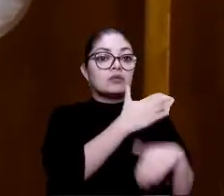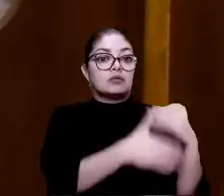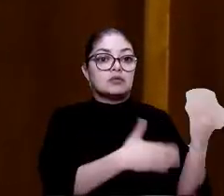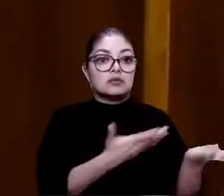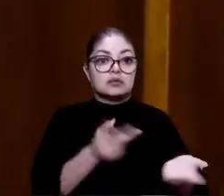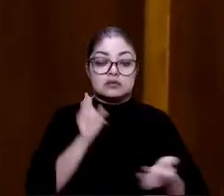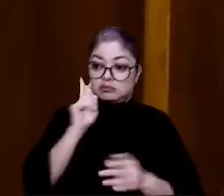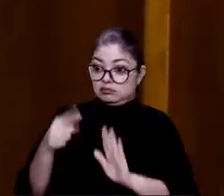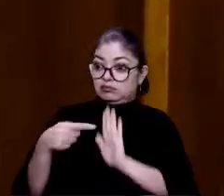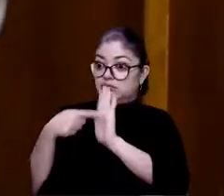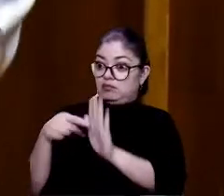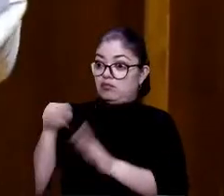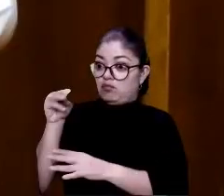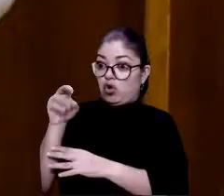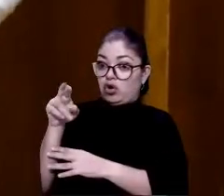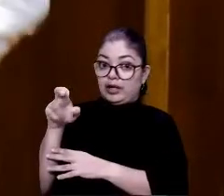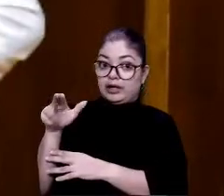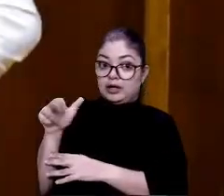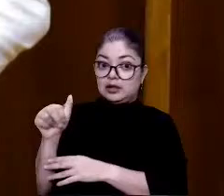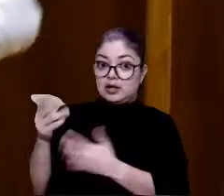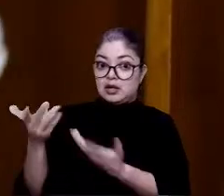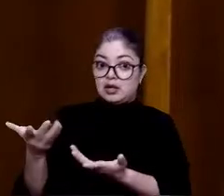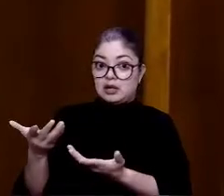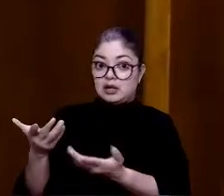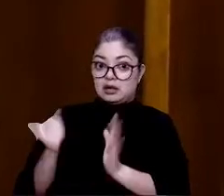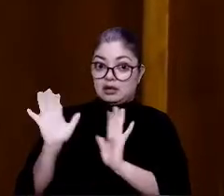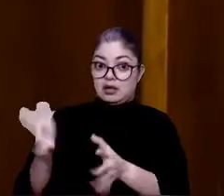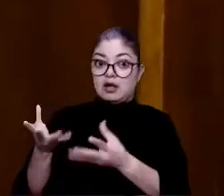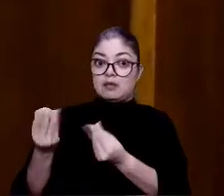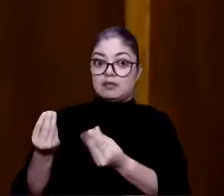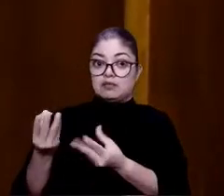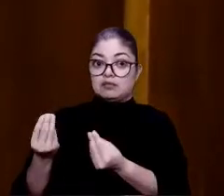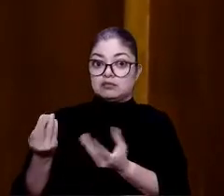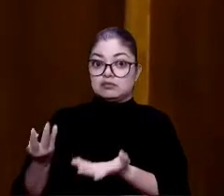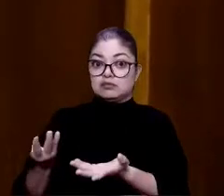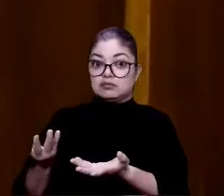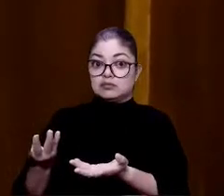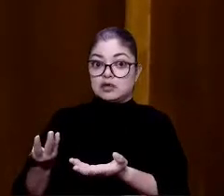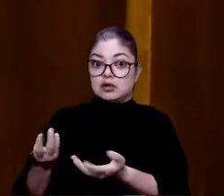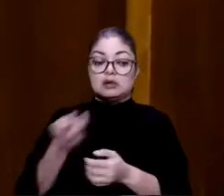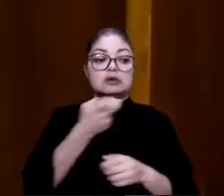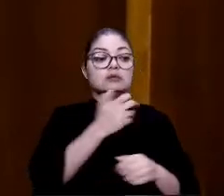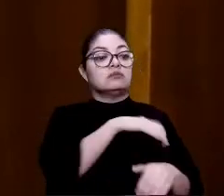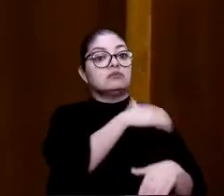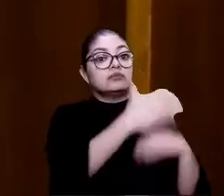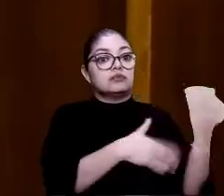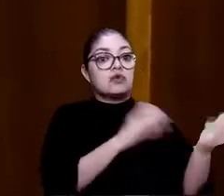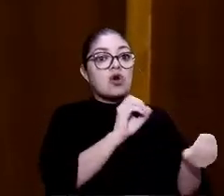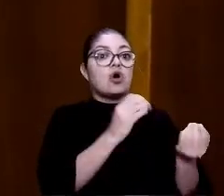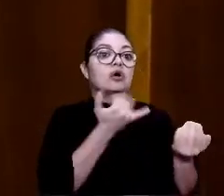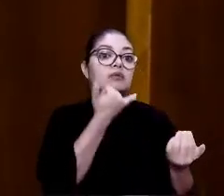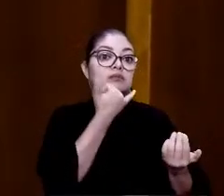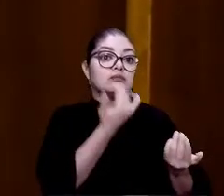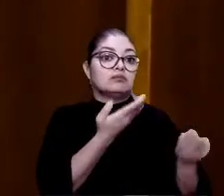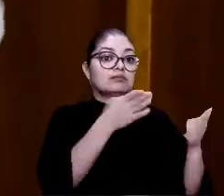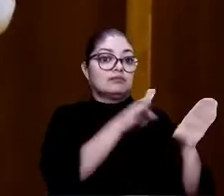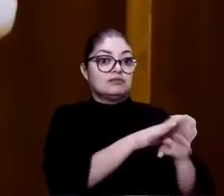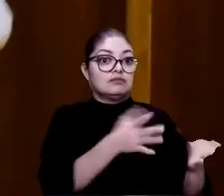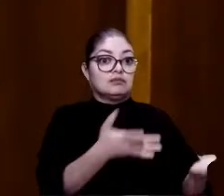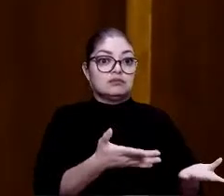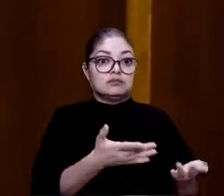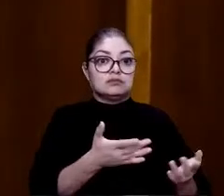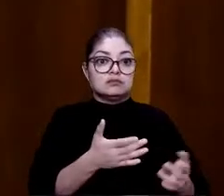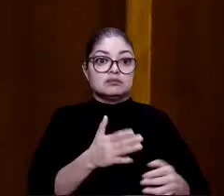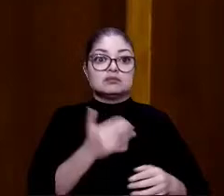está este la afiliación acto. A Morena, ya diputado, que quiere acercarse tanto al presidente. Le ruego que concluya o voy a tener que ordenar para concluir, que se